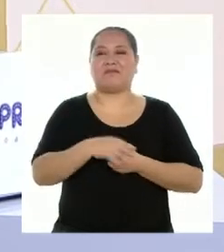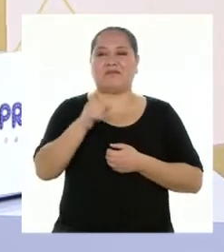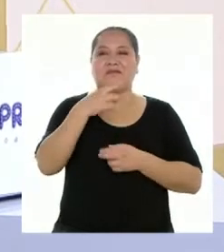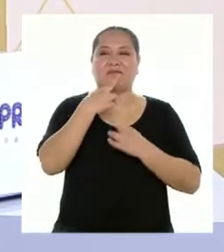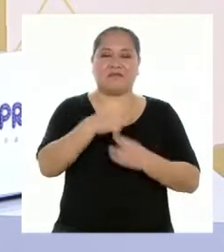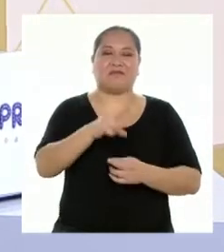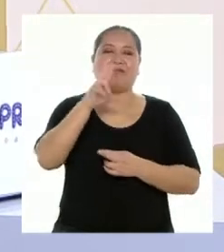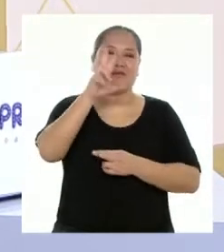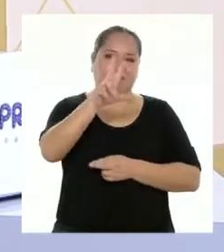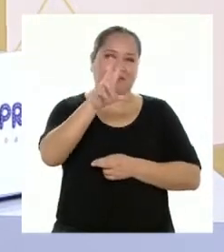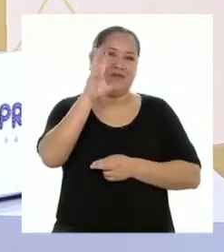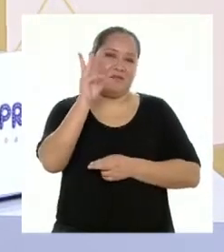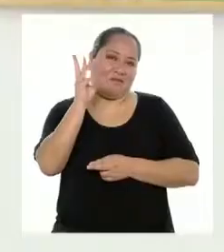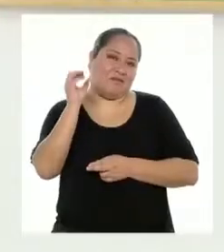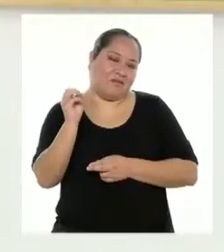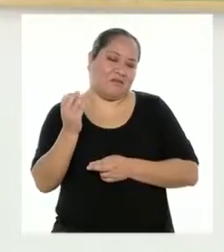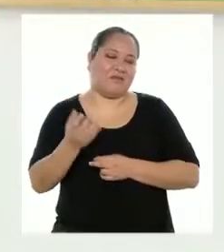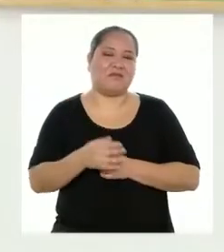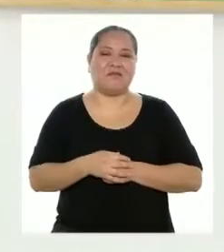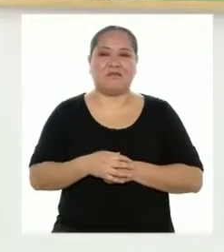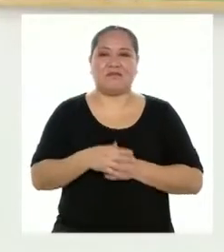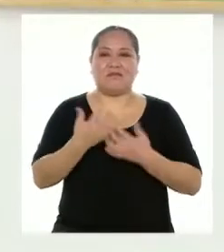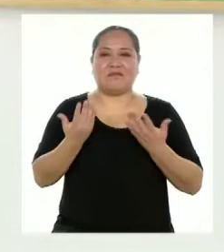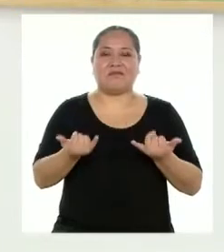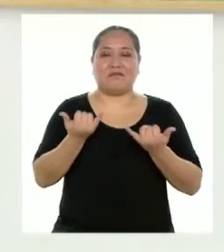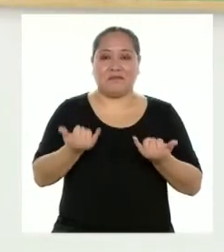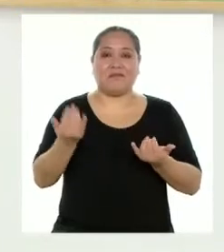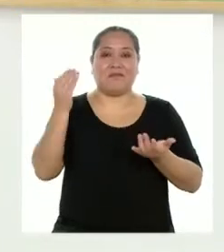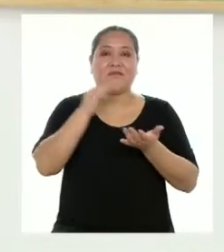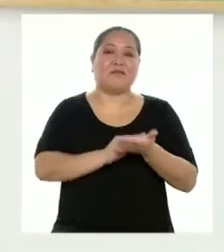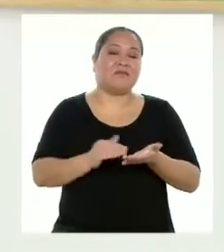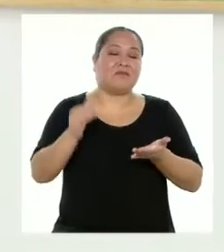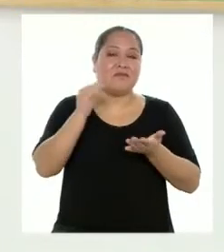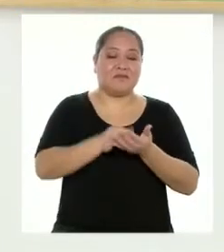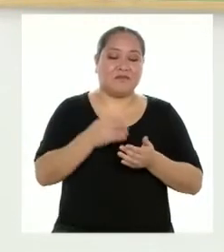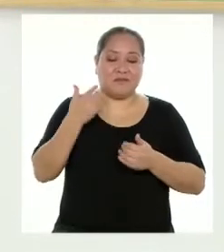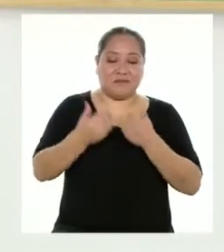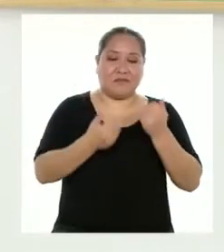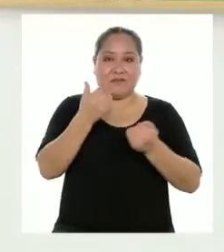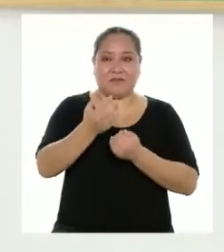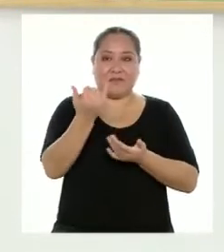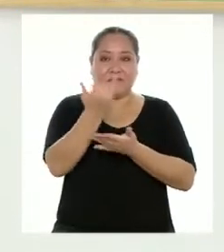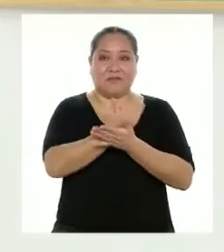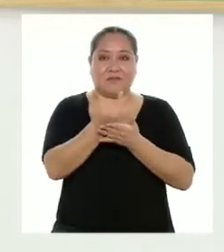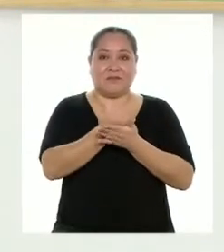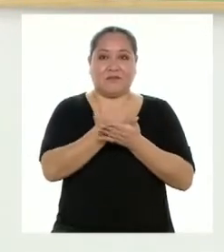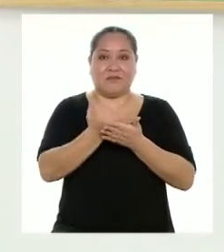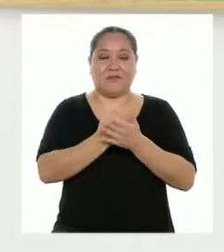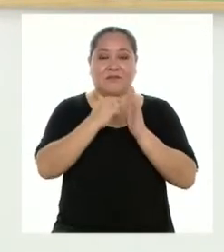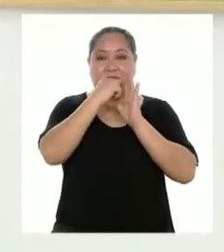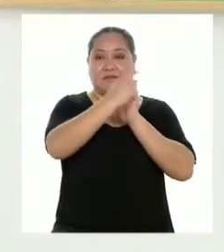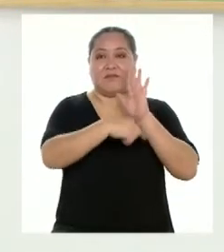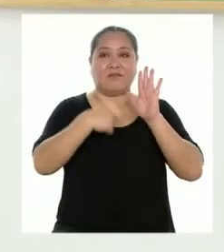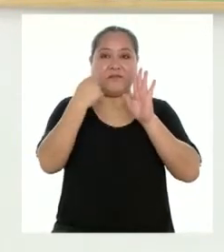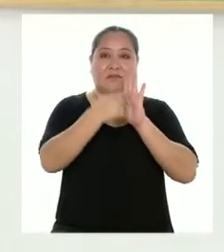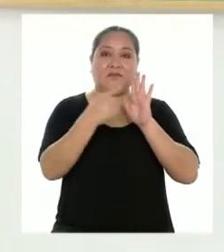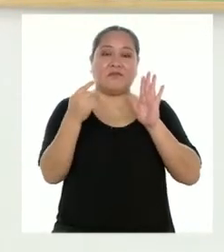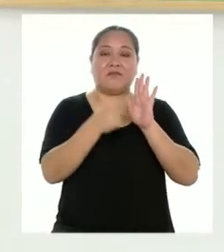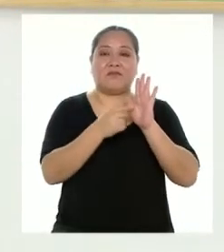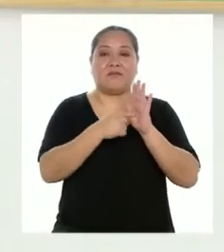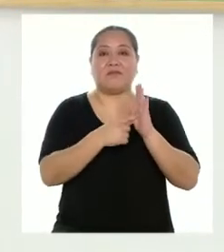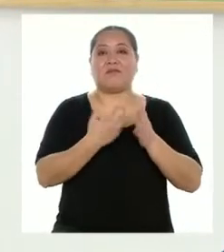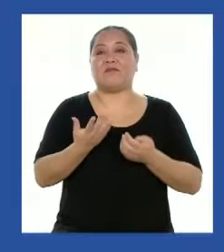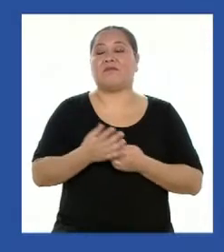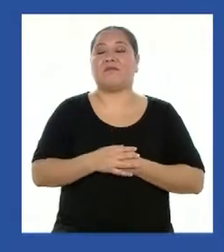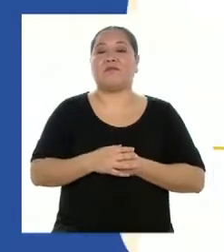da 360! Ahora, repitiendo el mismo procedimiento, nos toca hacer el gráfico circular a partir de la tabla de frecuencias de